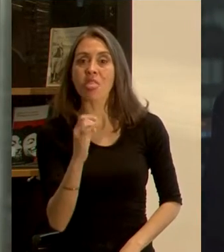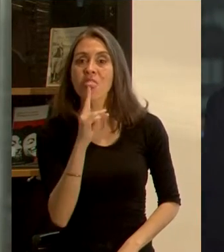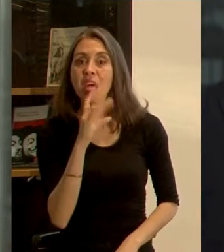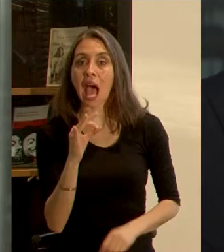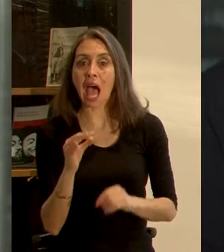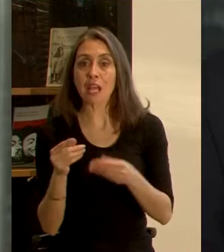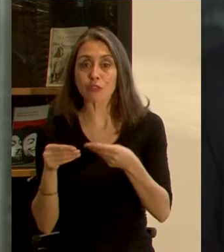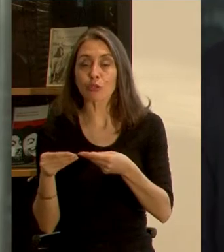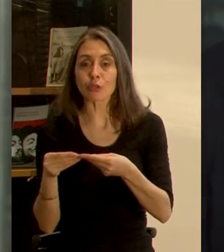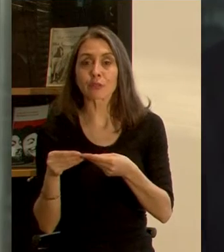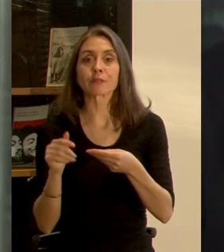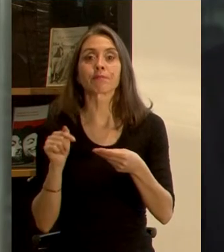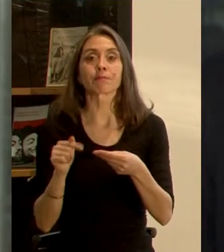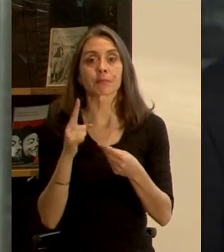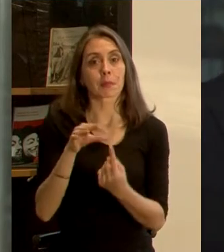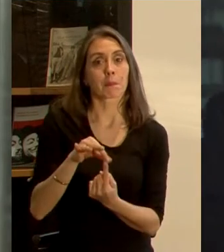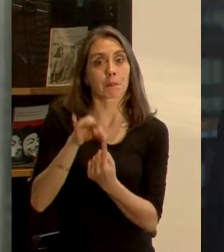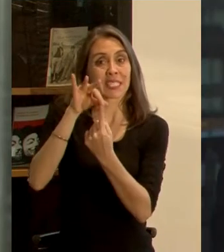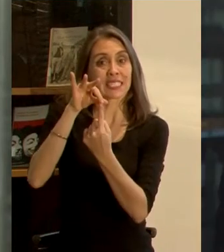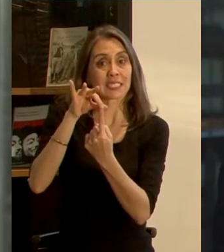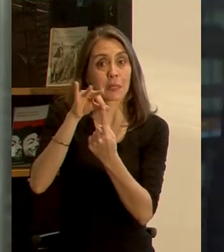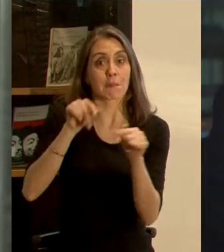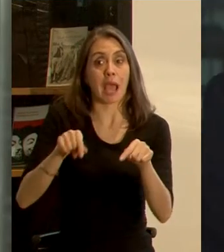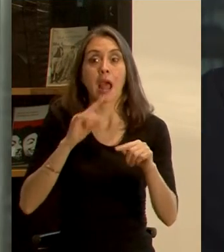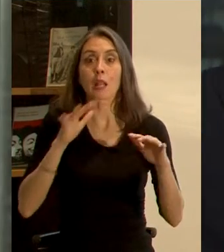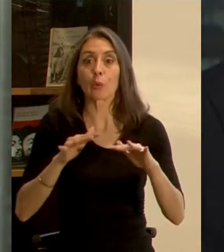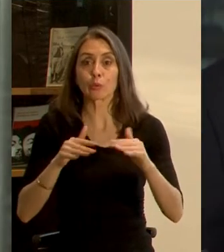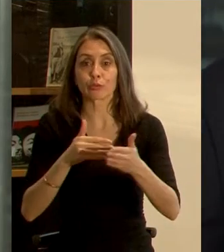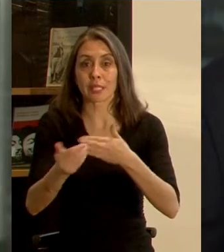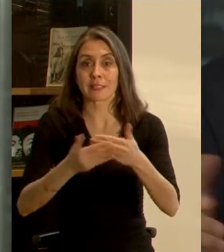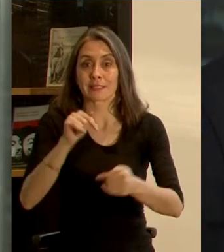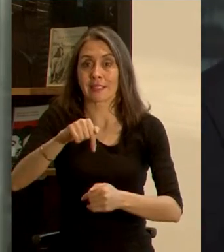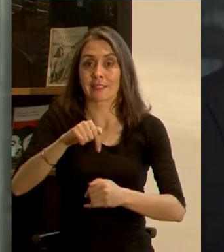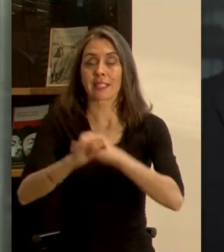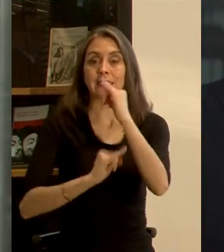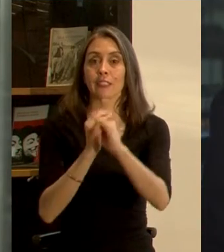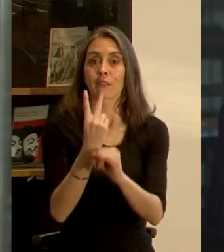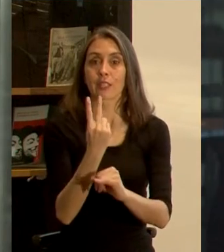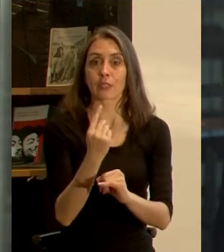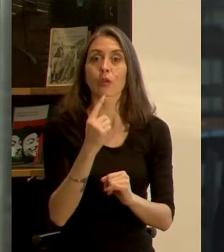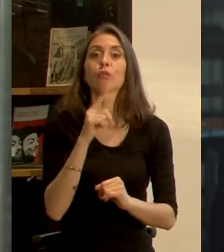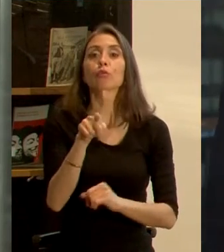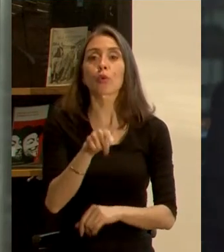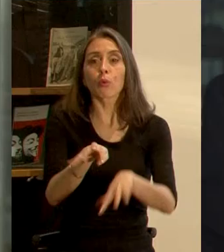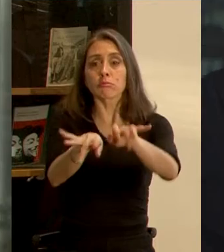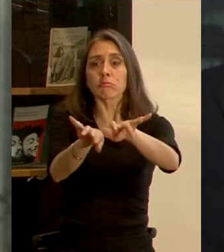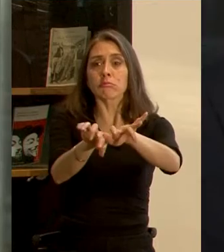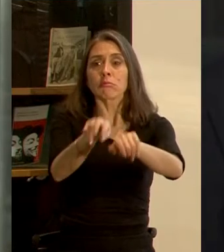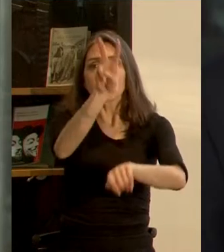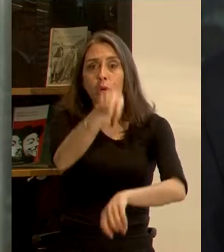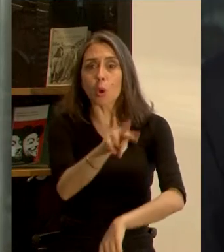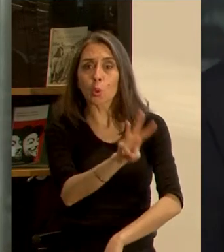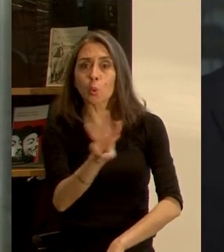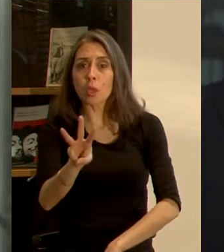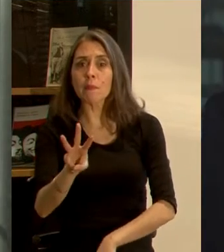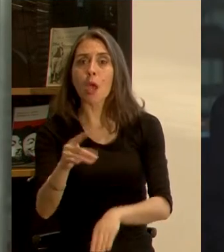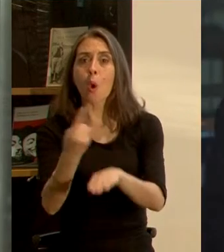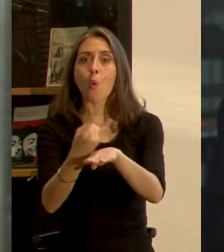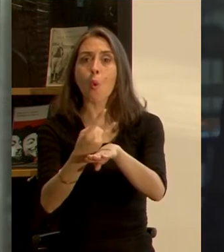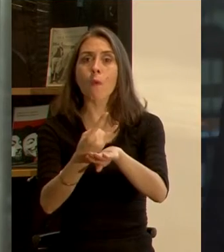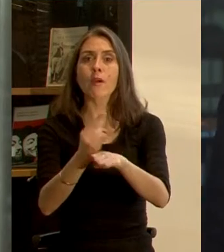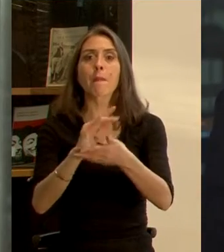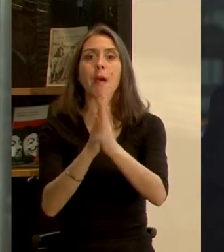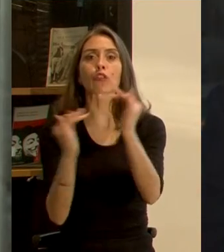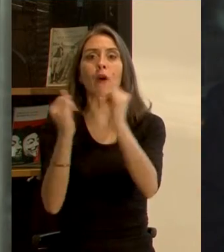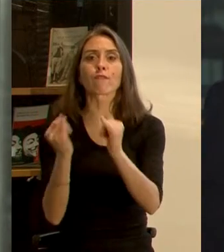bien privados y que es el principal recurso natural del siglo XXI, por ejemplo, pensar en una plataforma Uber para todos los modos de transporte en la